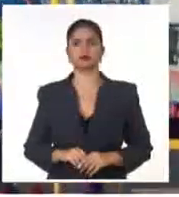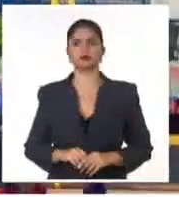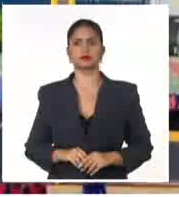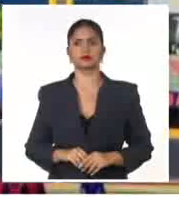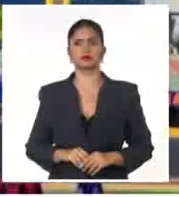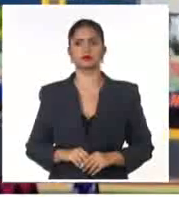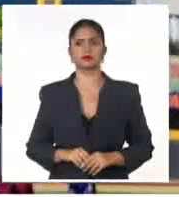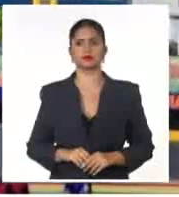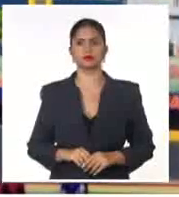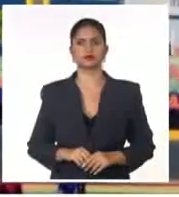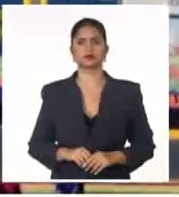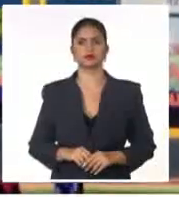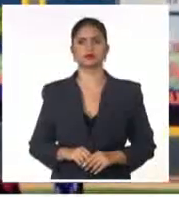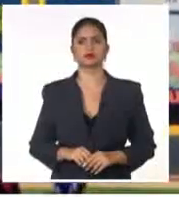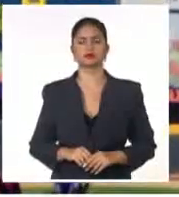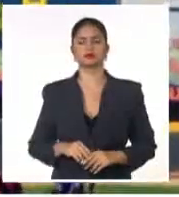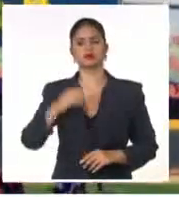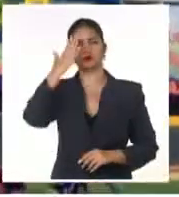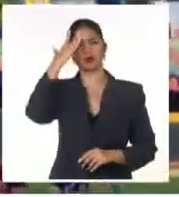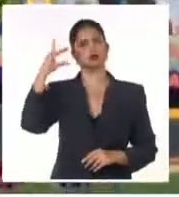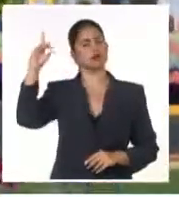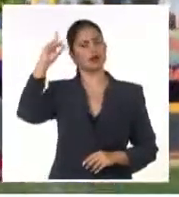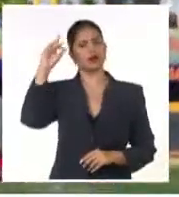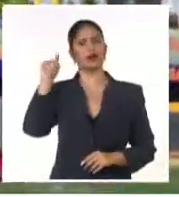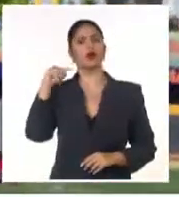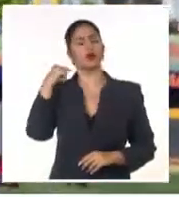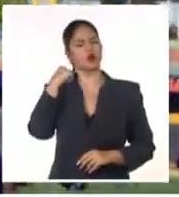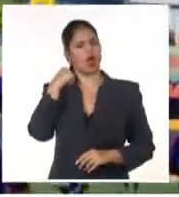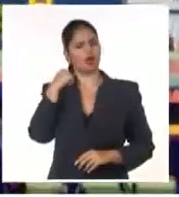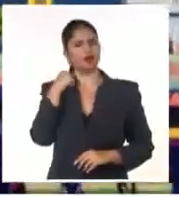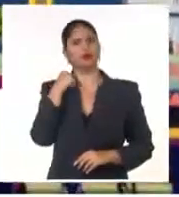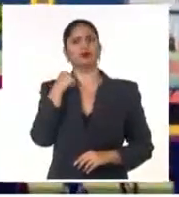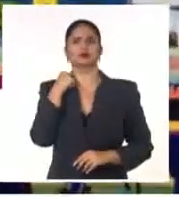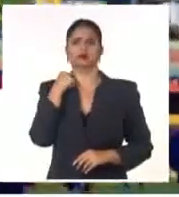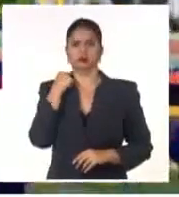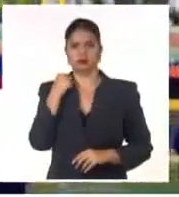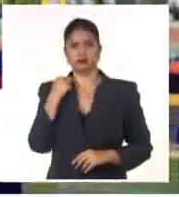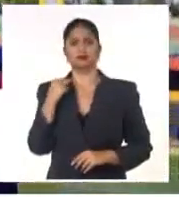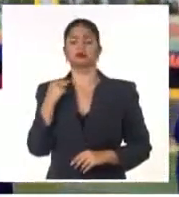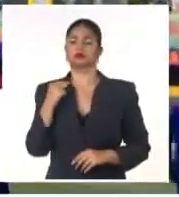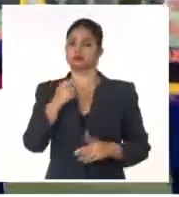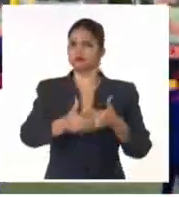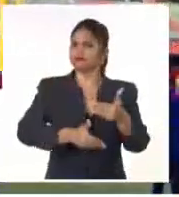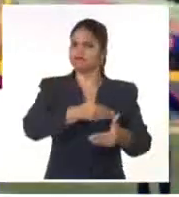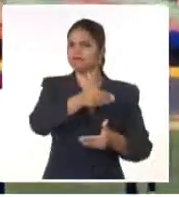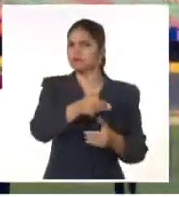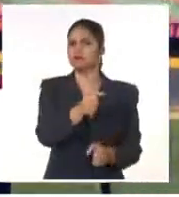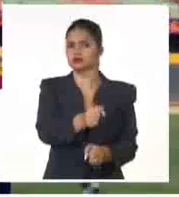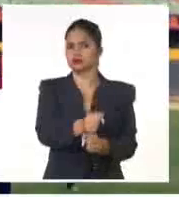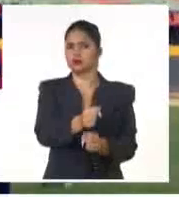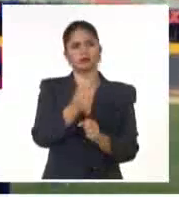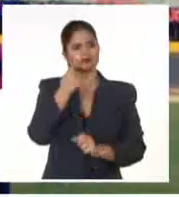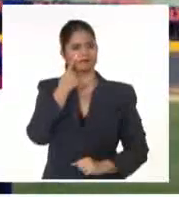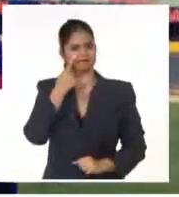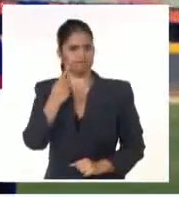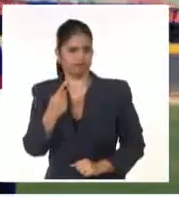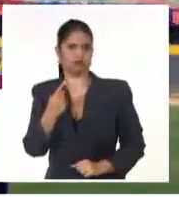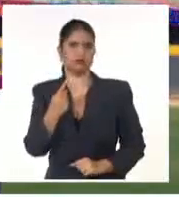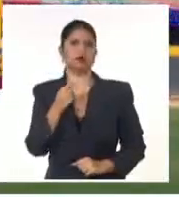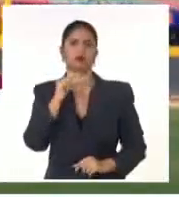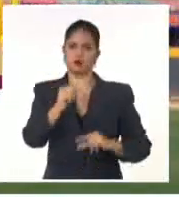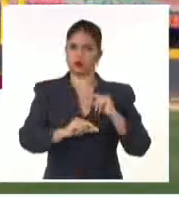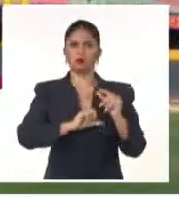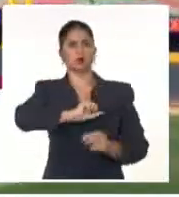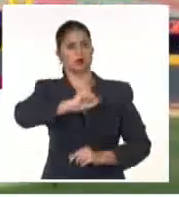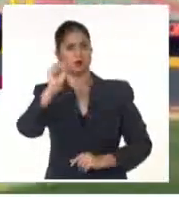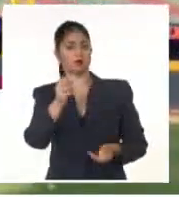Bueno, sí, gracias a Dios, un buen año que tuve este año, debido al trabajo que realicé, lo que fue cuando me fui para Cuba y lo